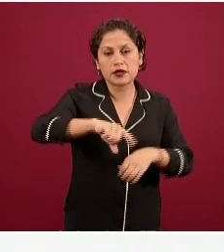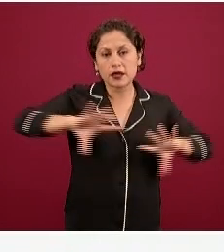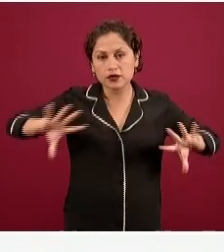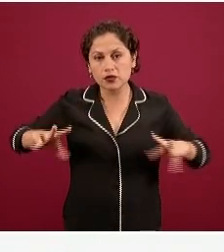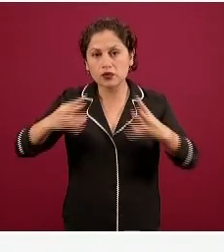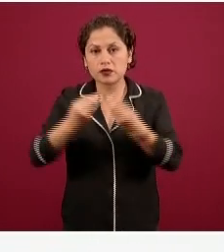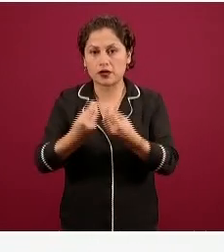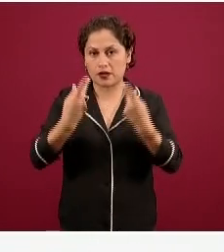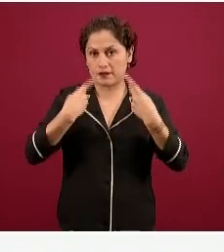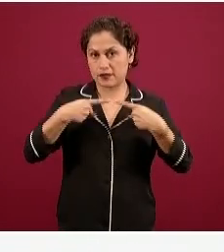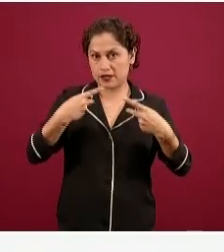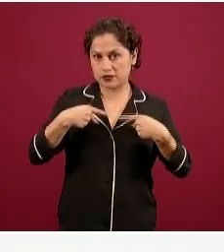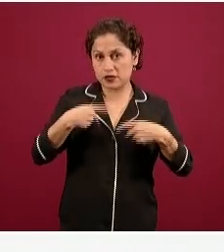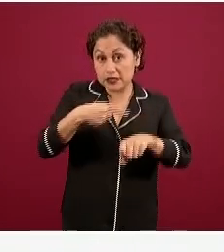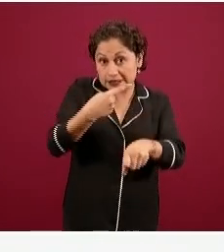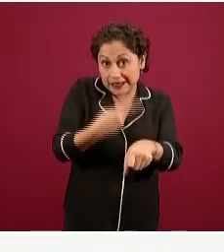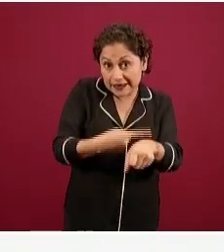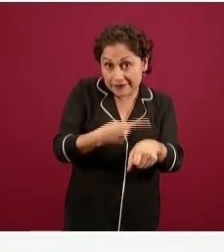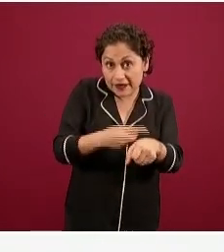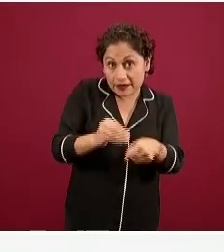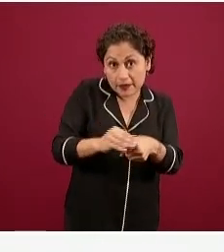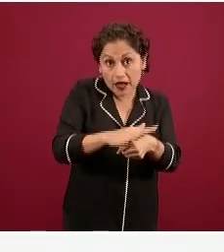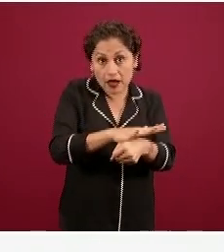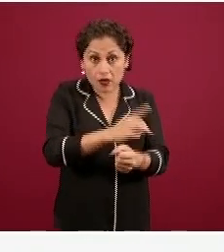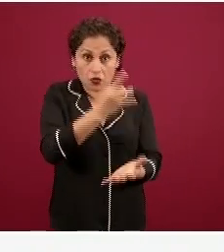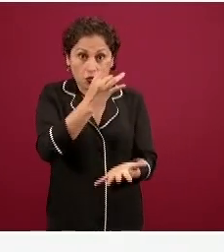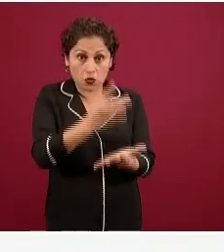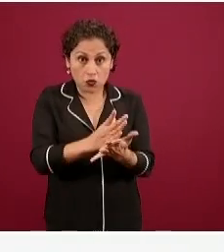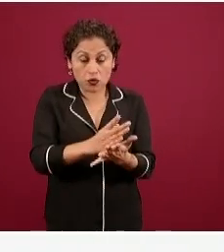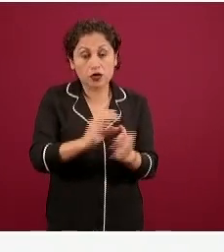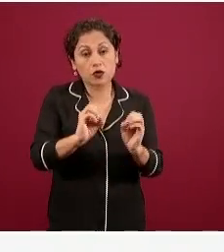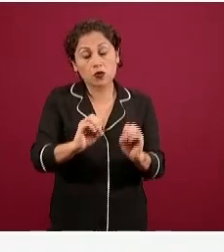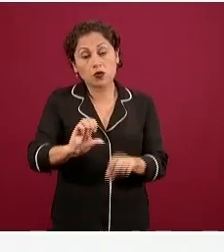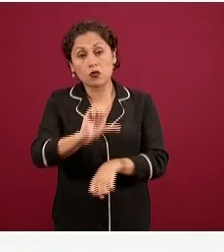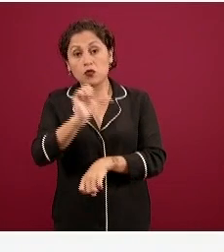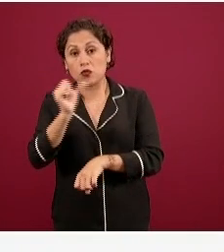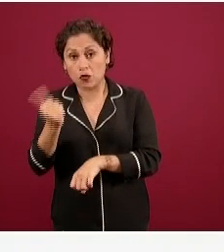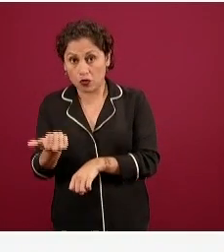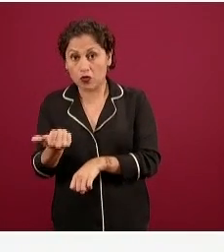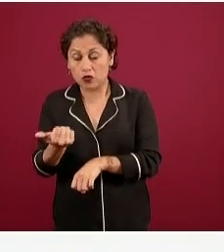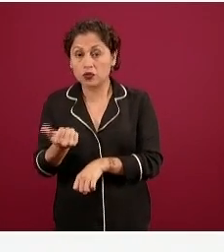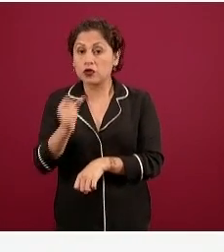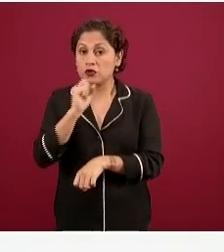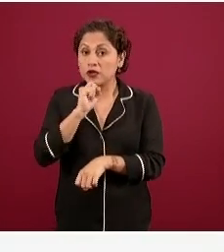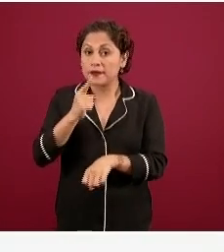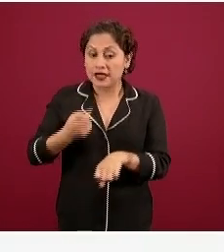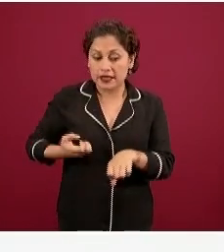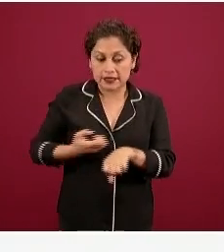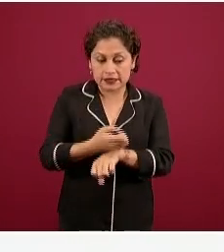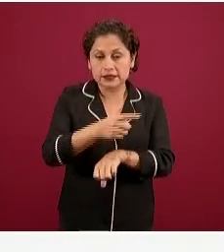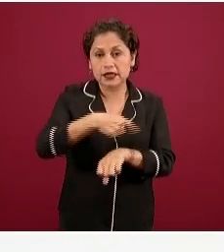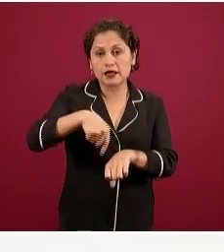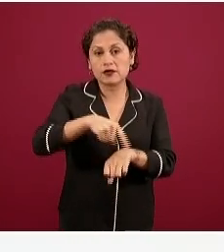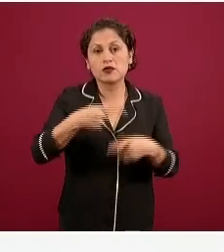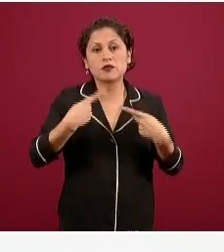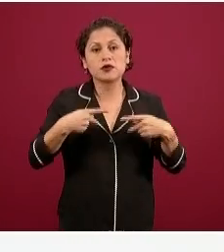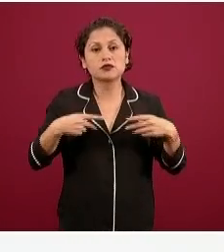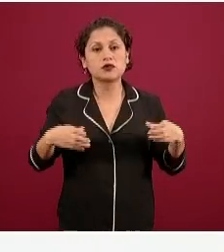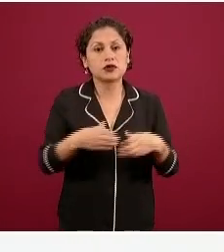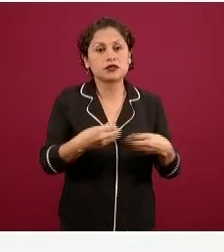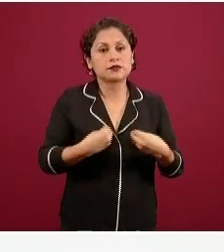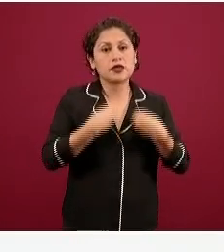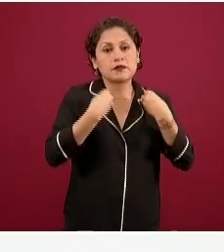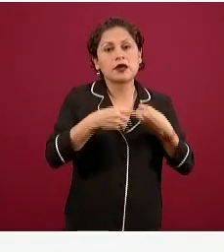por COVID-19 en relación a la cantidad de personas que viven en ese estado. Y ahí la podemos ver en la línea